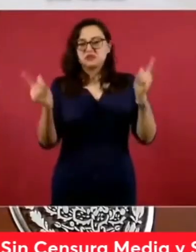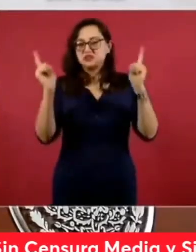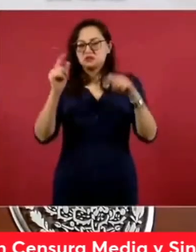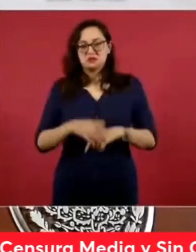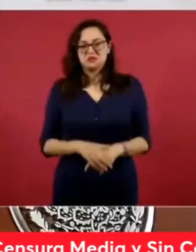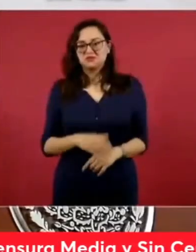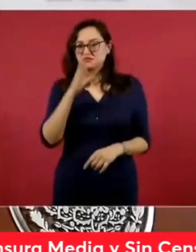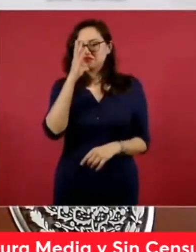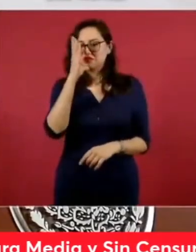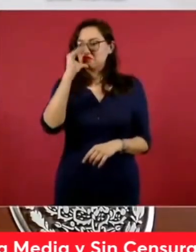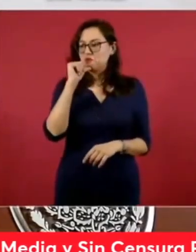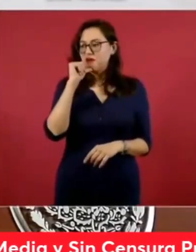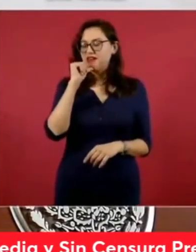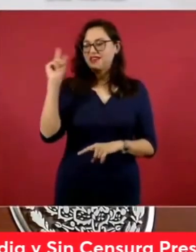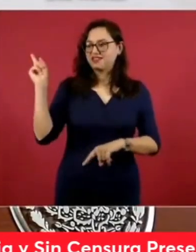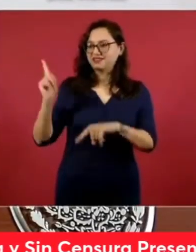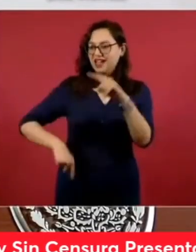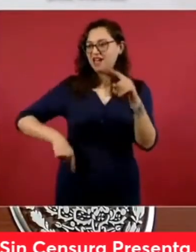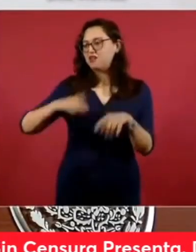golpeteo,